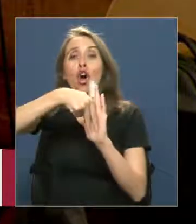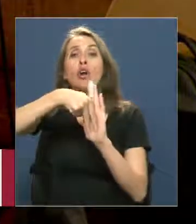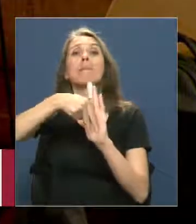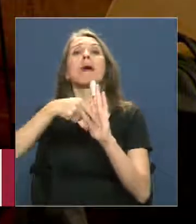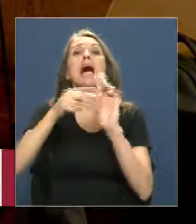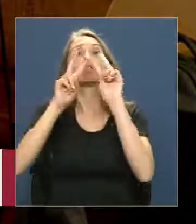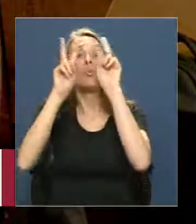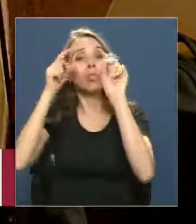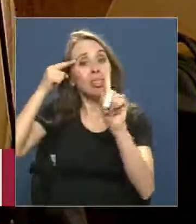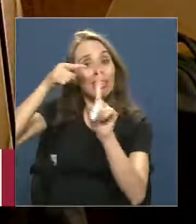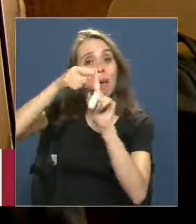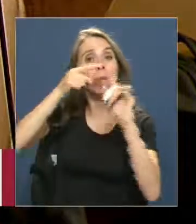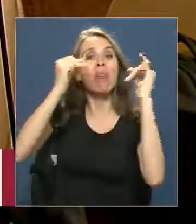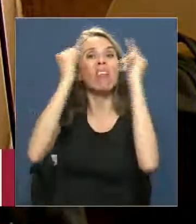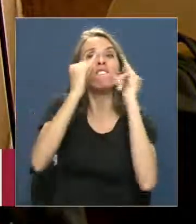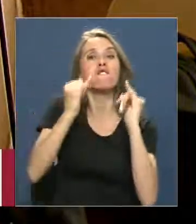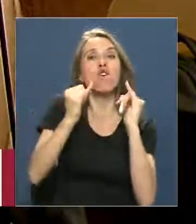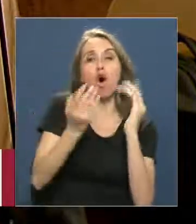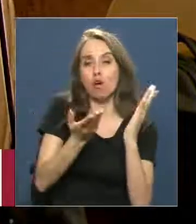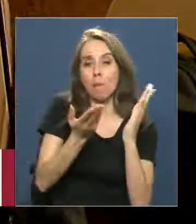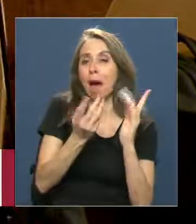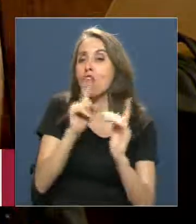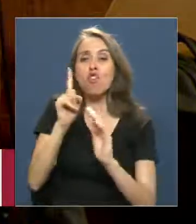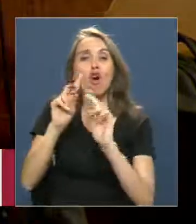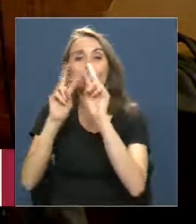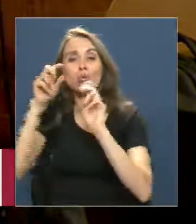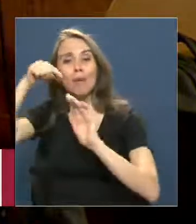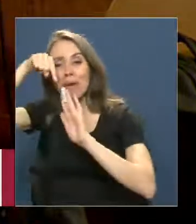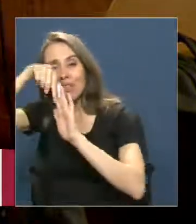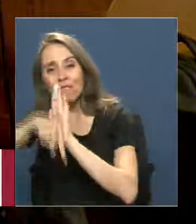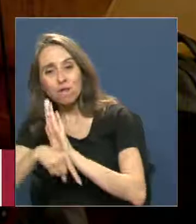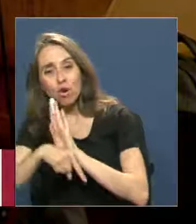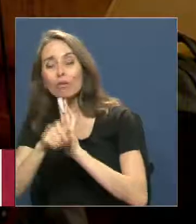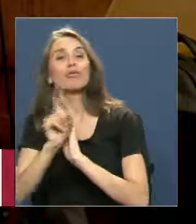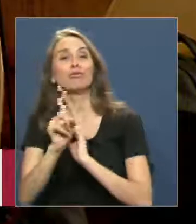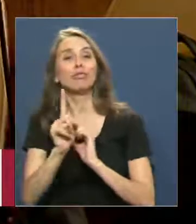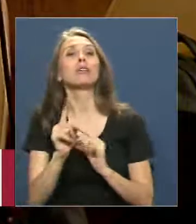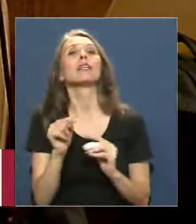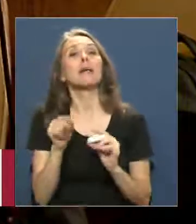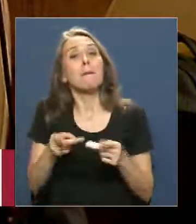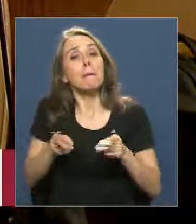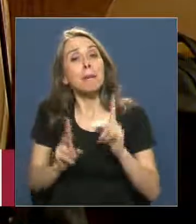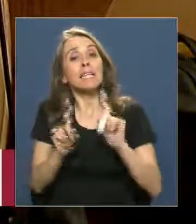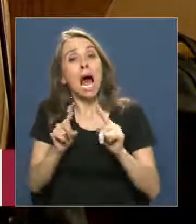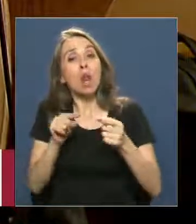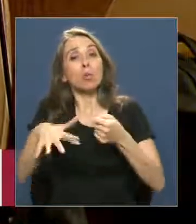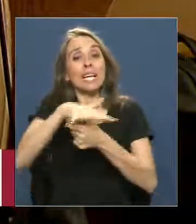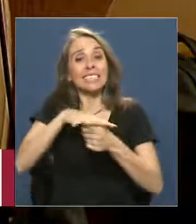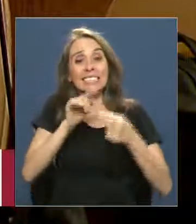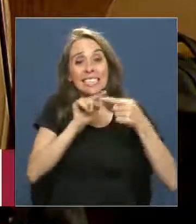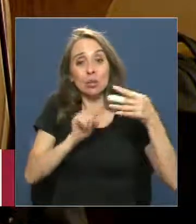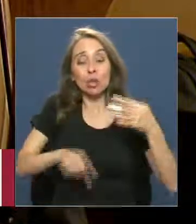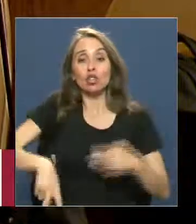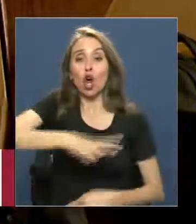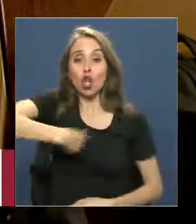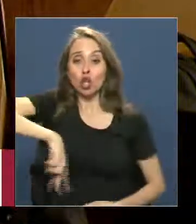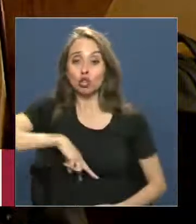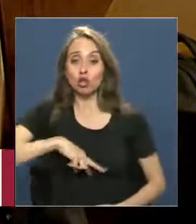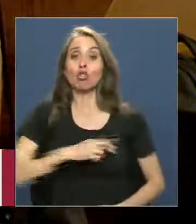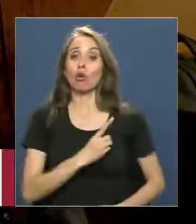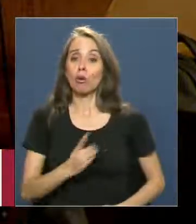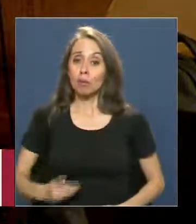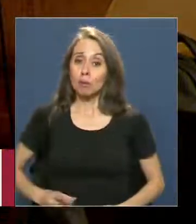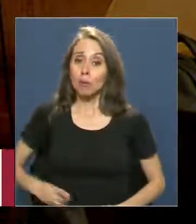no de fondo, que permite, bajo ciertas circunstancias, que emitamos nuestros